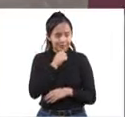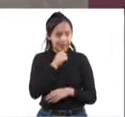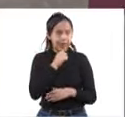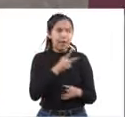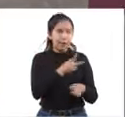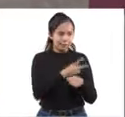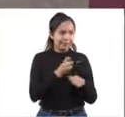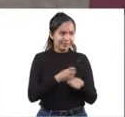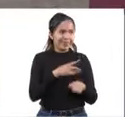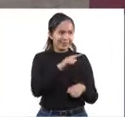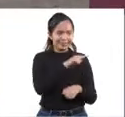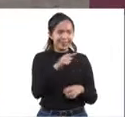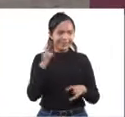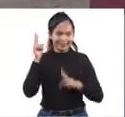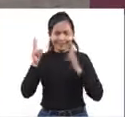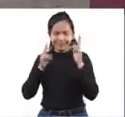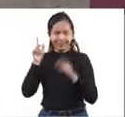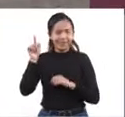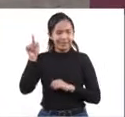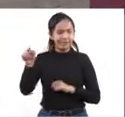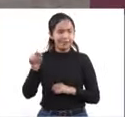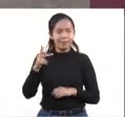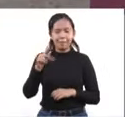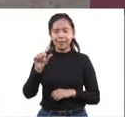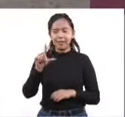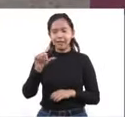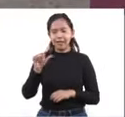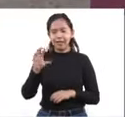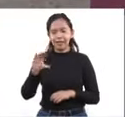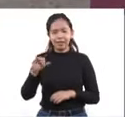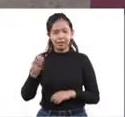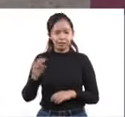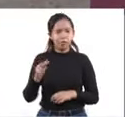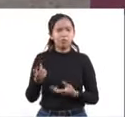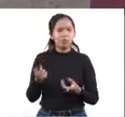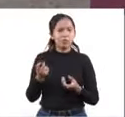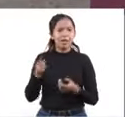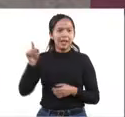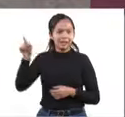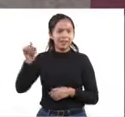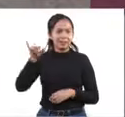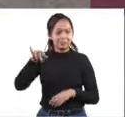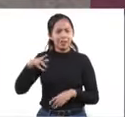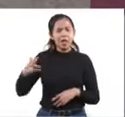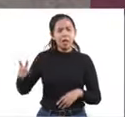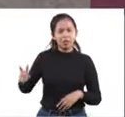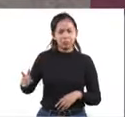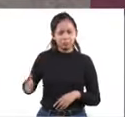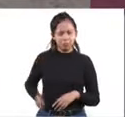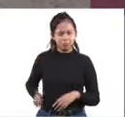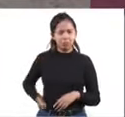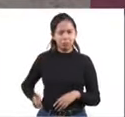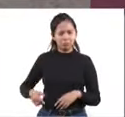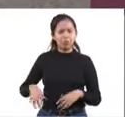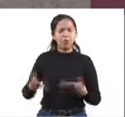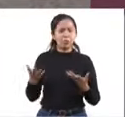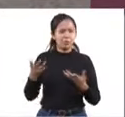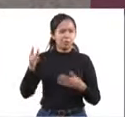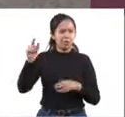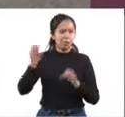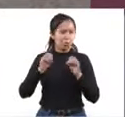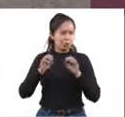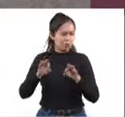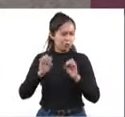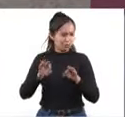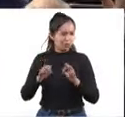vuelta. El Palacio del Ayuntamiento, que es donde están las oficinas de la Jefatura de Gobierno, no es que sean las oficinas de